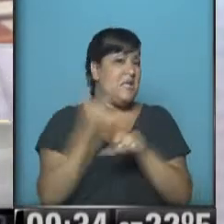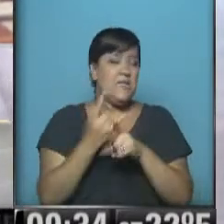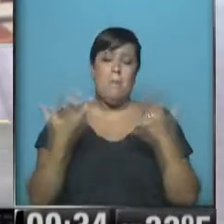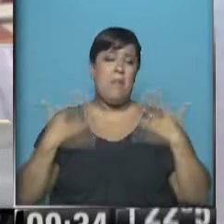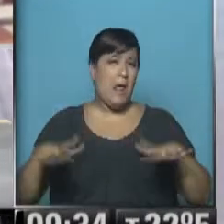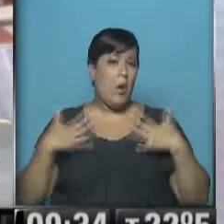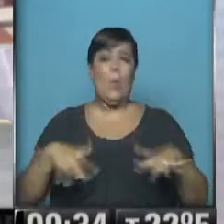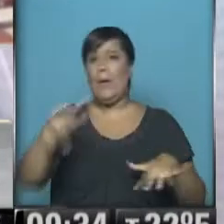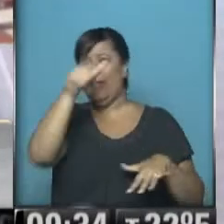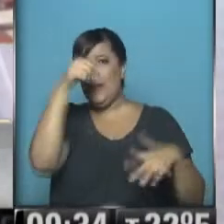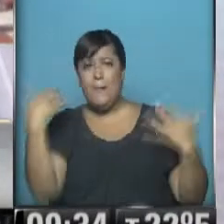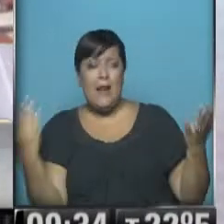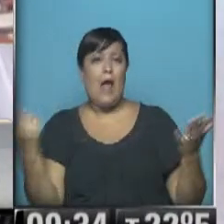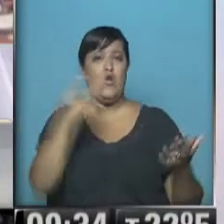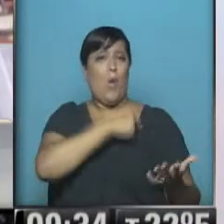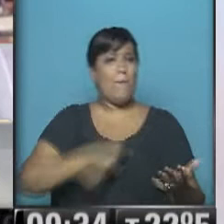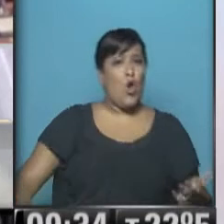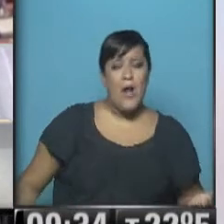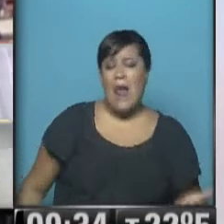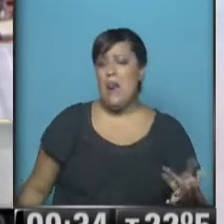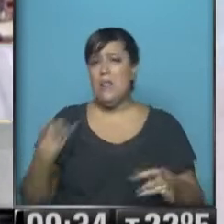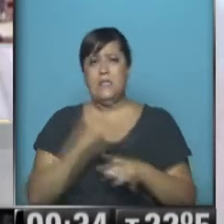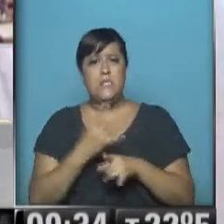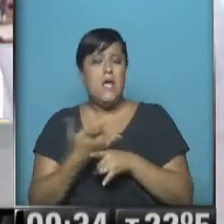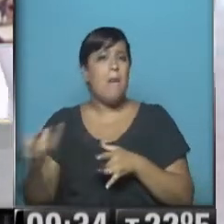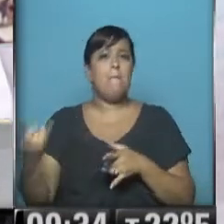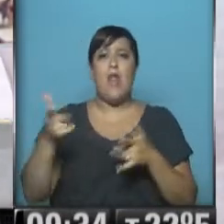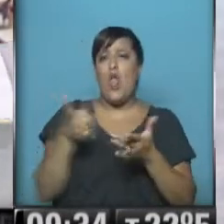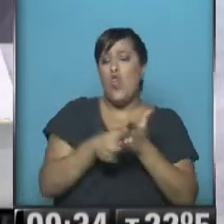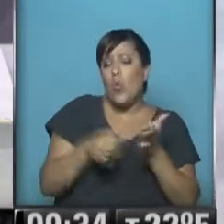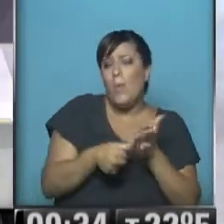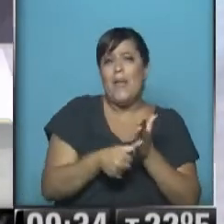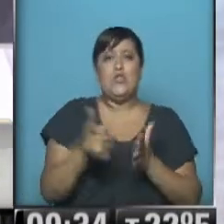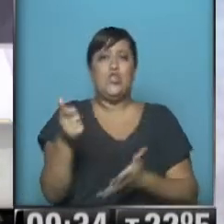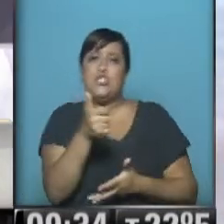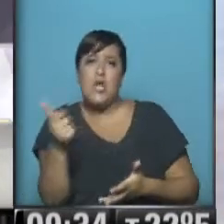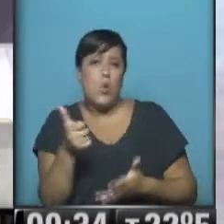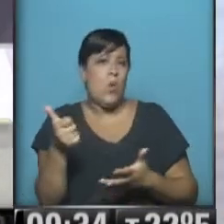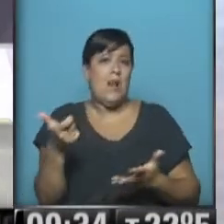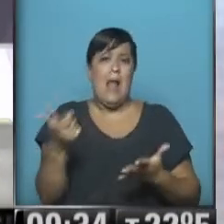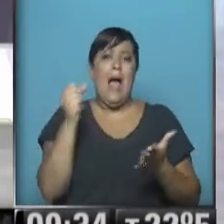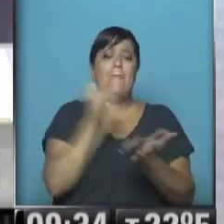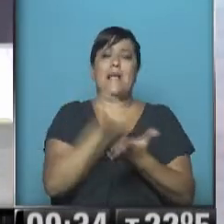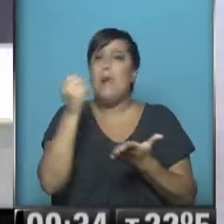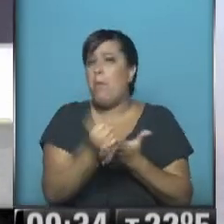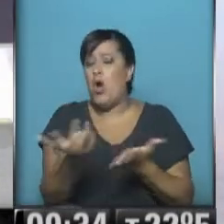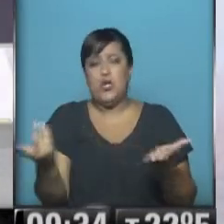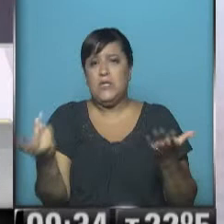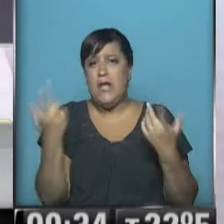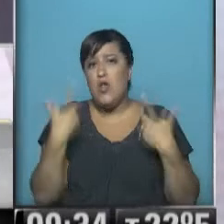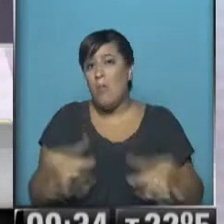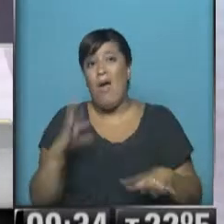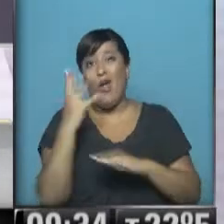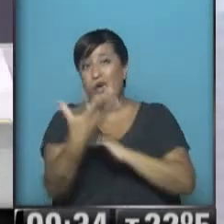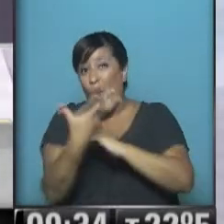ropa de verano, con un morral, un bolsito cruzado. Ahí tenía su documento, su celular, su pasaporte, así que robarle mucho, te lo